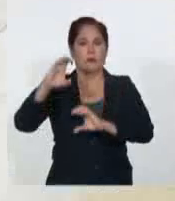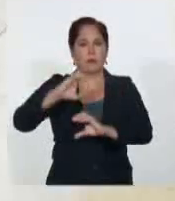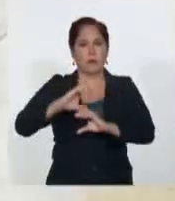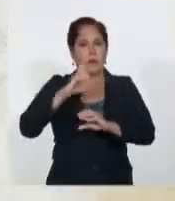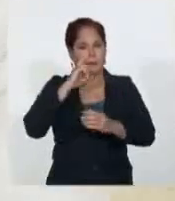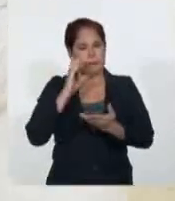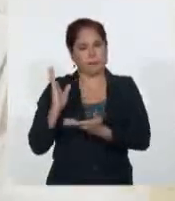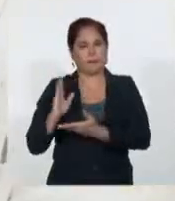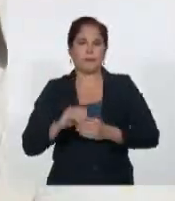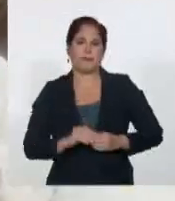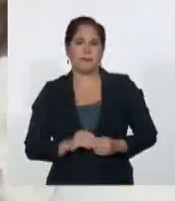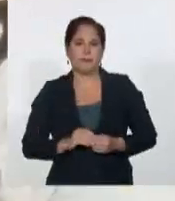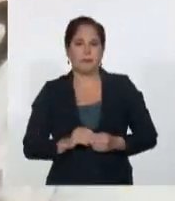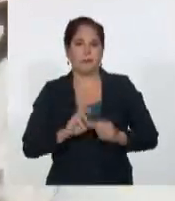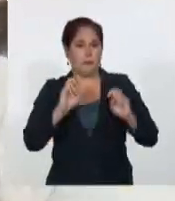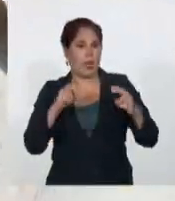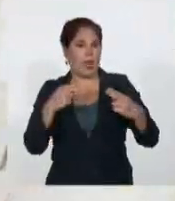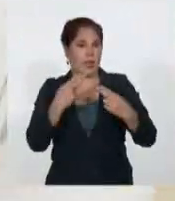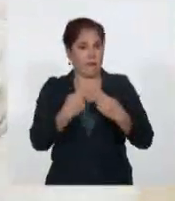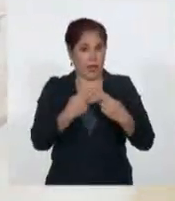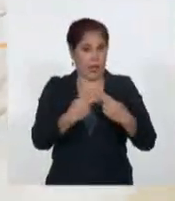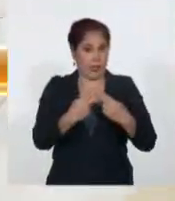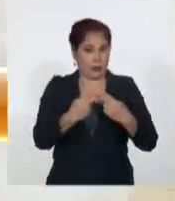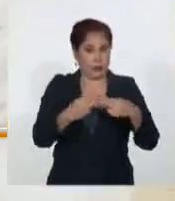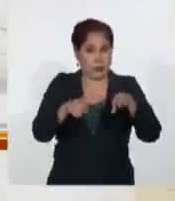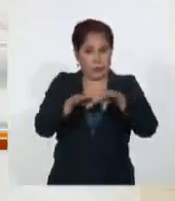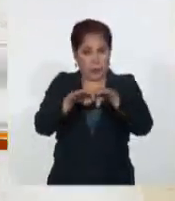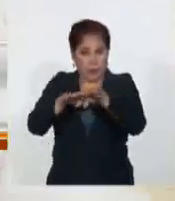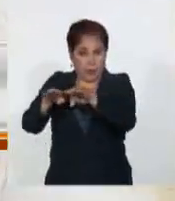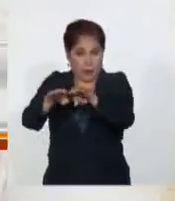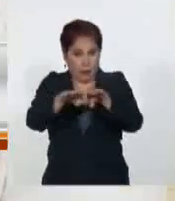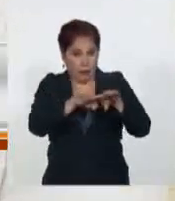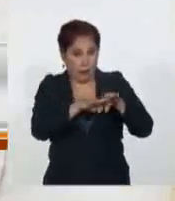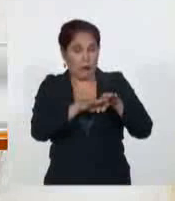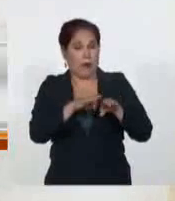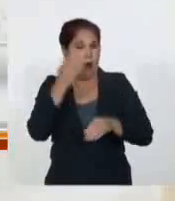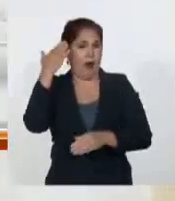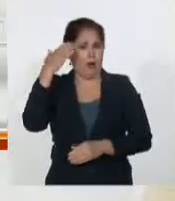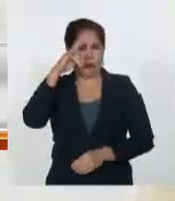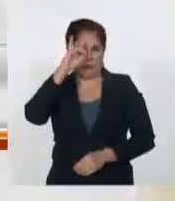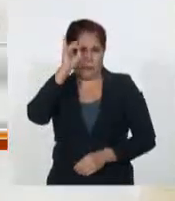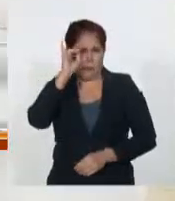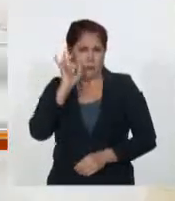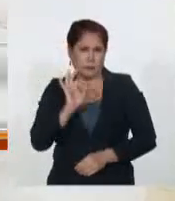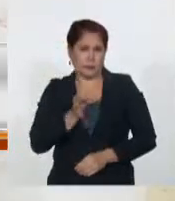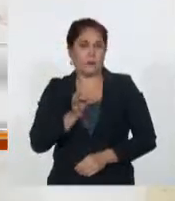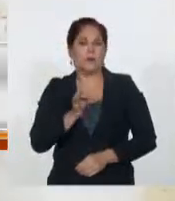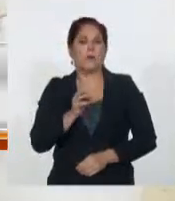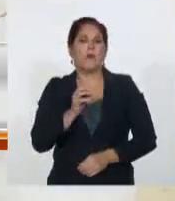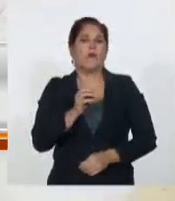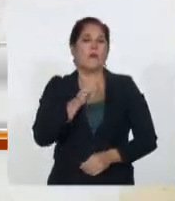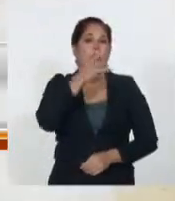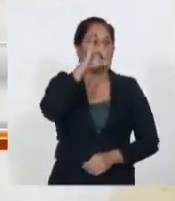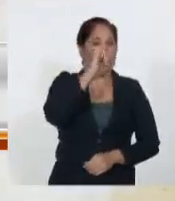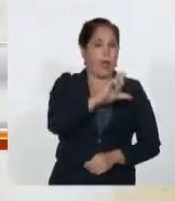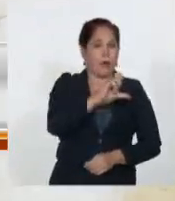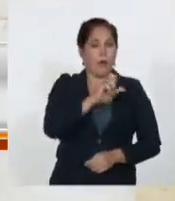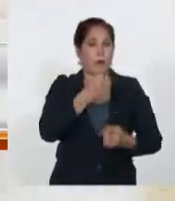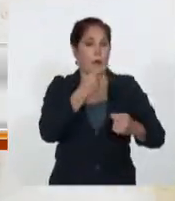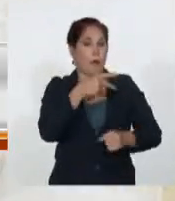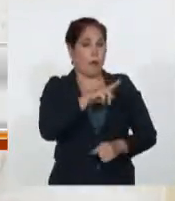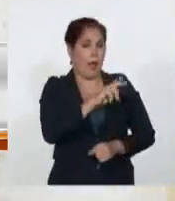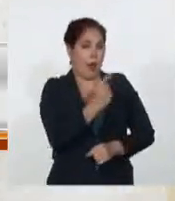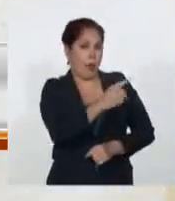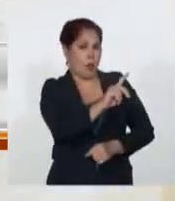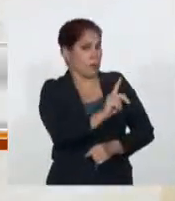este tipo de foros paralelo Es algo es una práctica es algo que ha sucedido en las cumbres no solamente entre celac de Unión Europea es un formato que